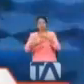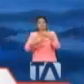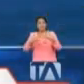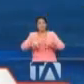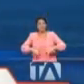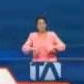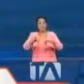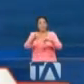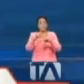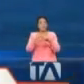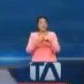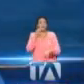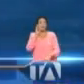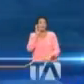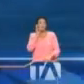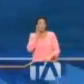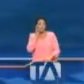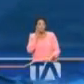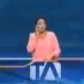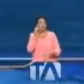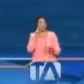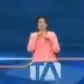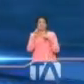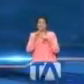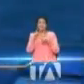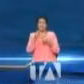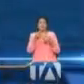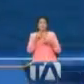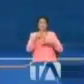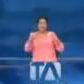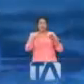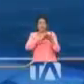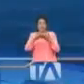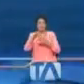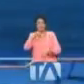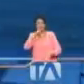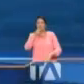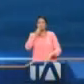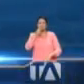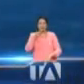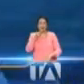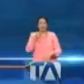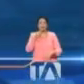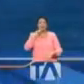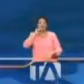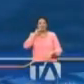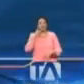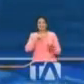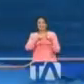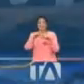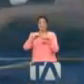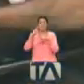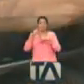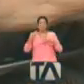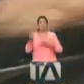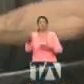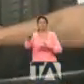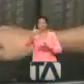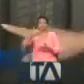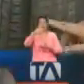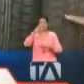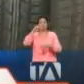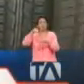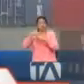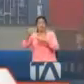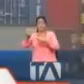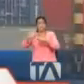Desde este mes, frutas, licores, insumos de limpieza, perfumes, cigarrillos, carnes, neumáticos, entre otros, ingresan al país pagando